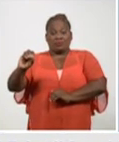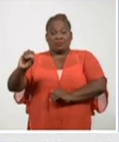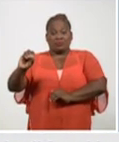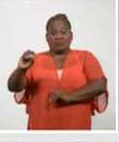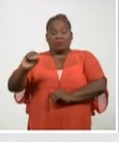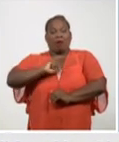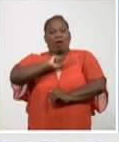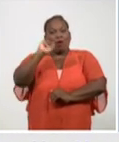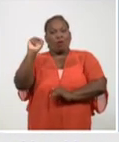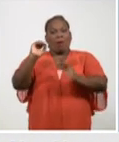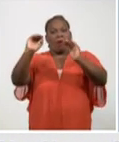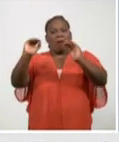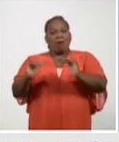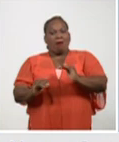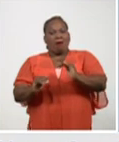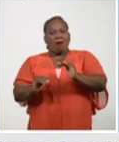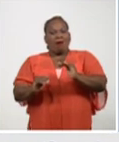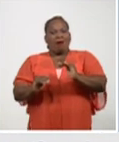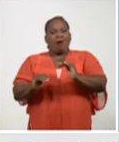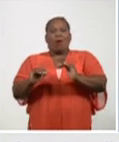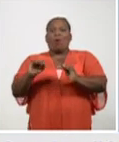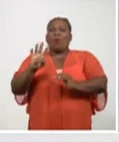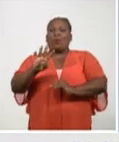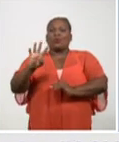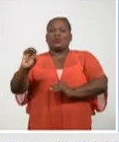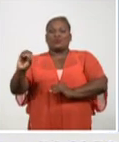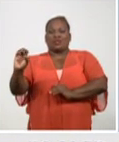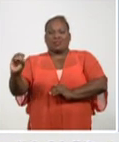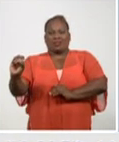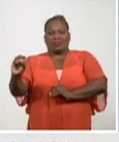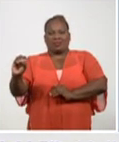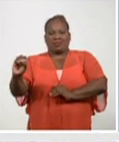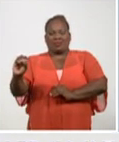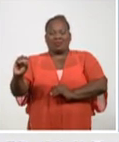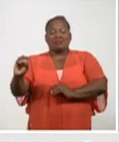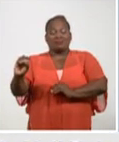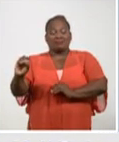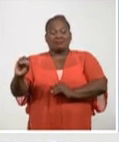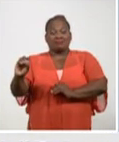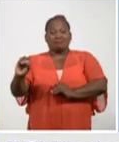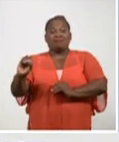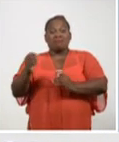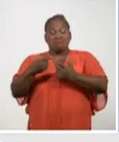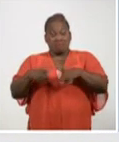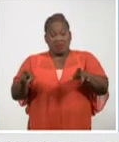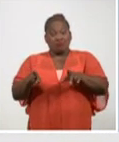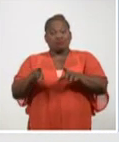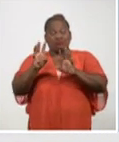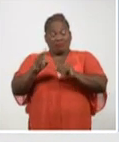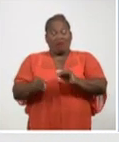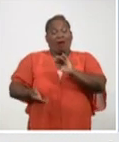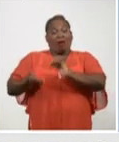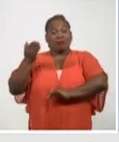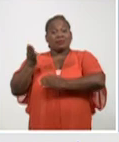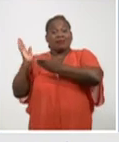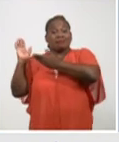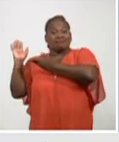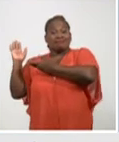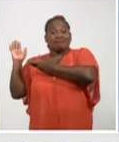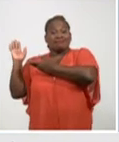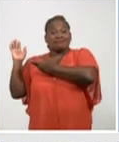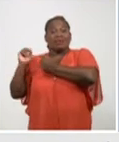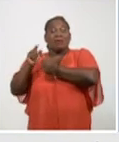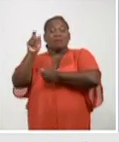logramos bajar a 400, pero realmente sigue siendo una cifra muy alta de casos